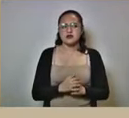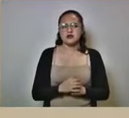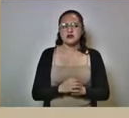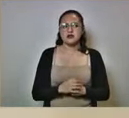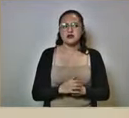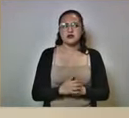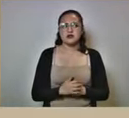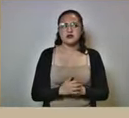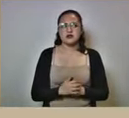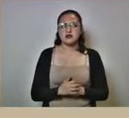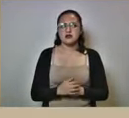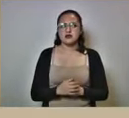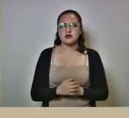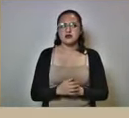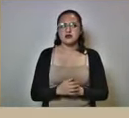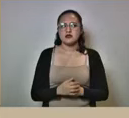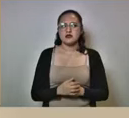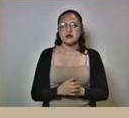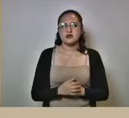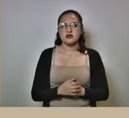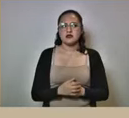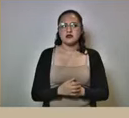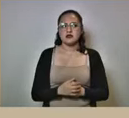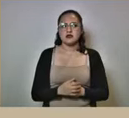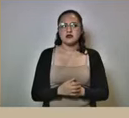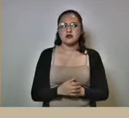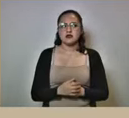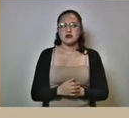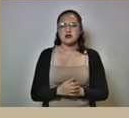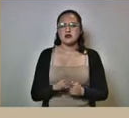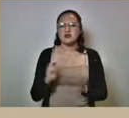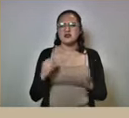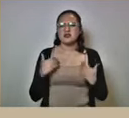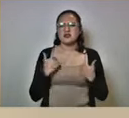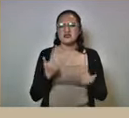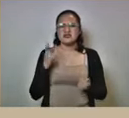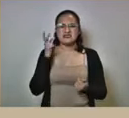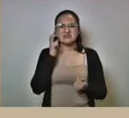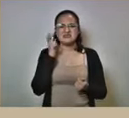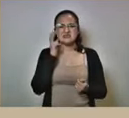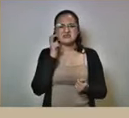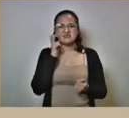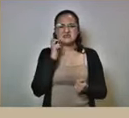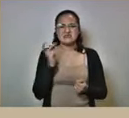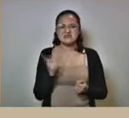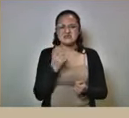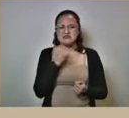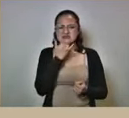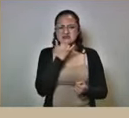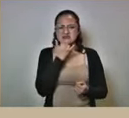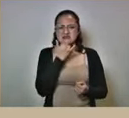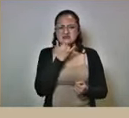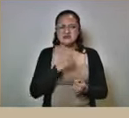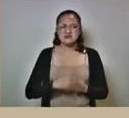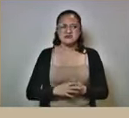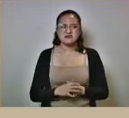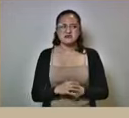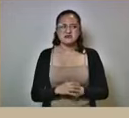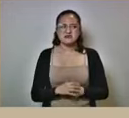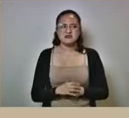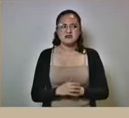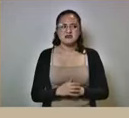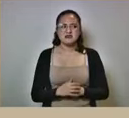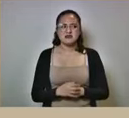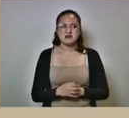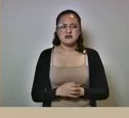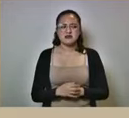hay nombrada una titular o cuándo va a ser? Sobre todo porque no se entiende. No se entiende tu pregunta, Yasmín.